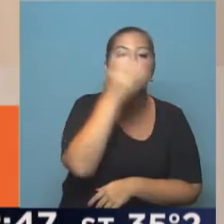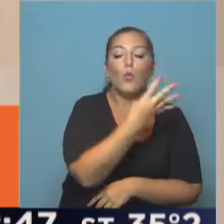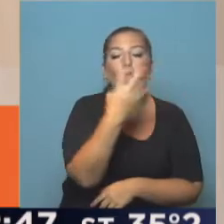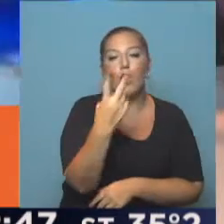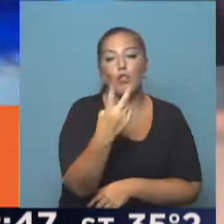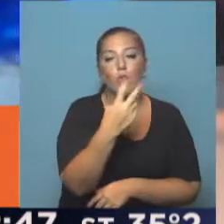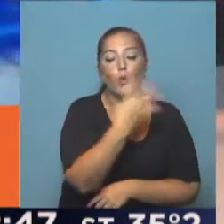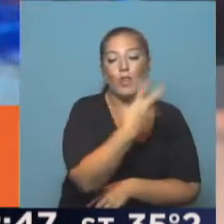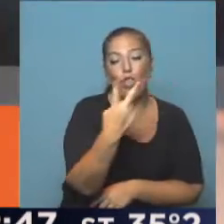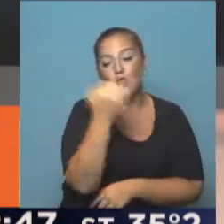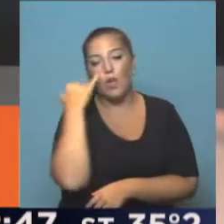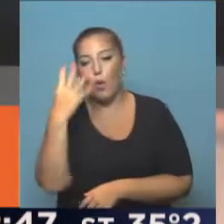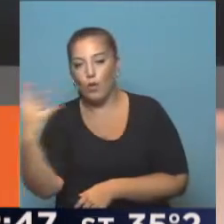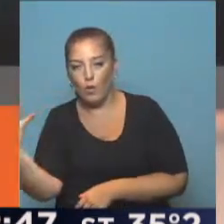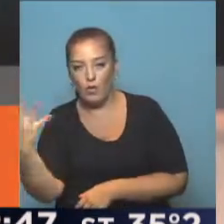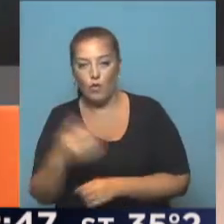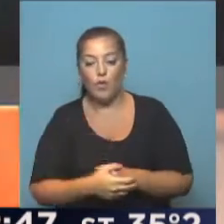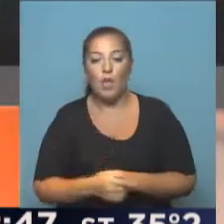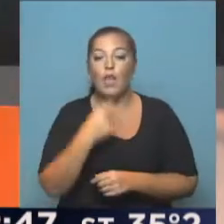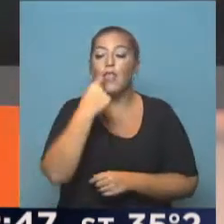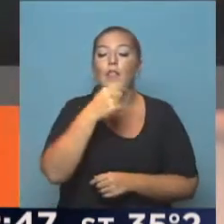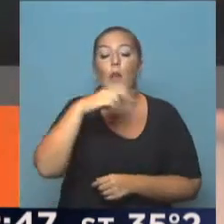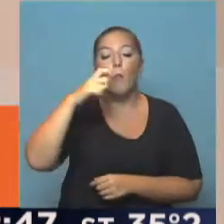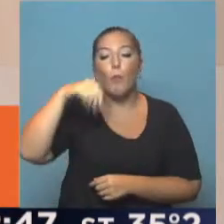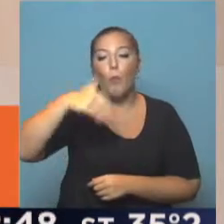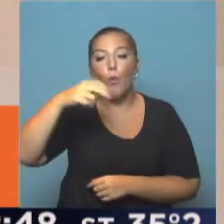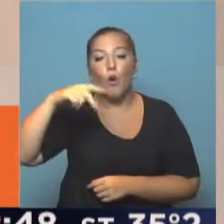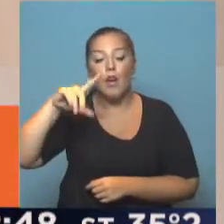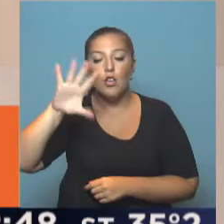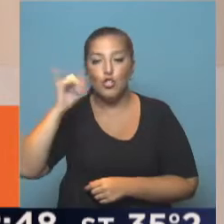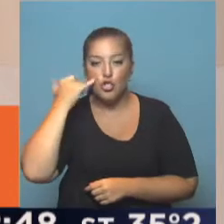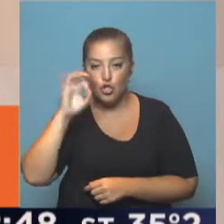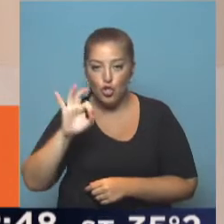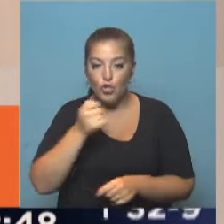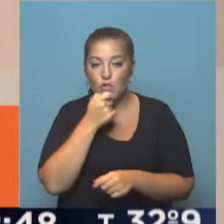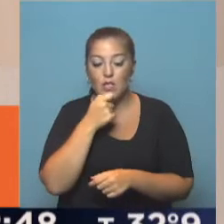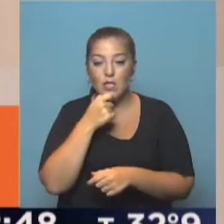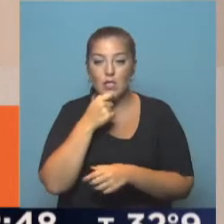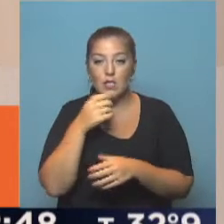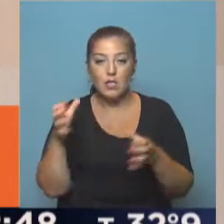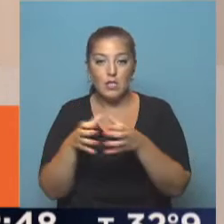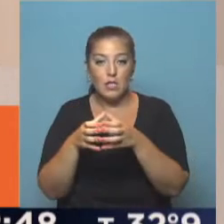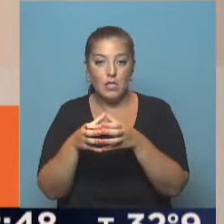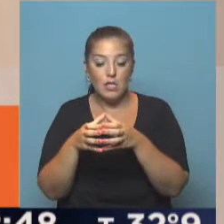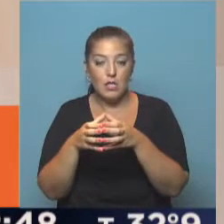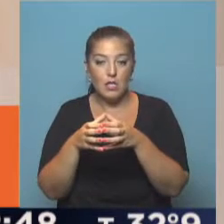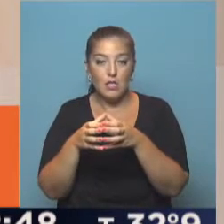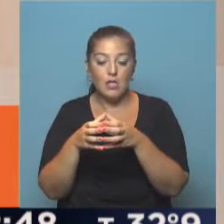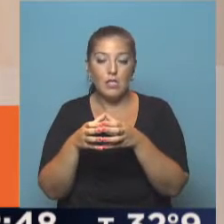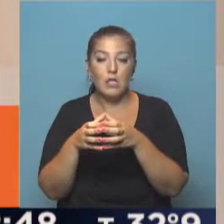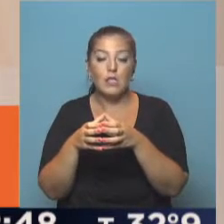44 a 42. Nombraste a Paco Moncayo, que tiene el 7%. Si votara en bloque es prácticamente el árbitro de esta segunda